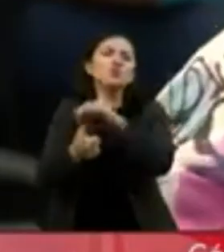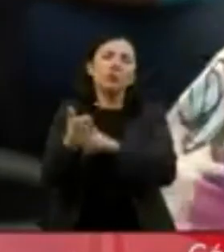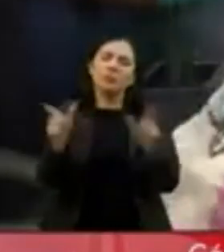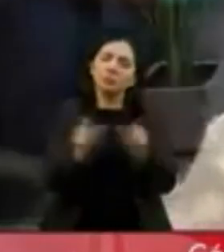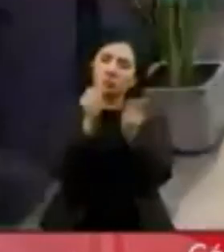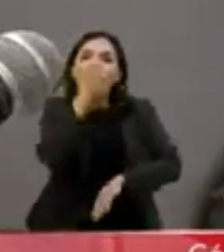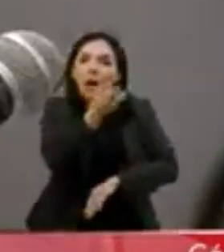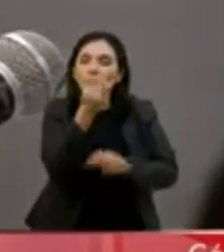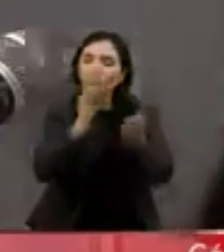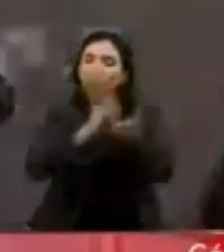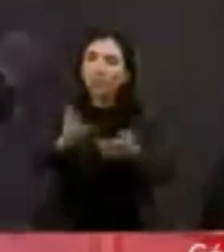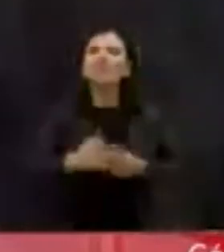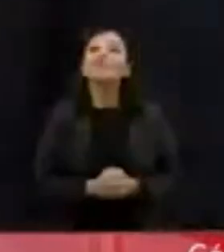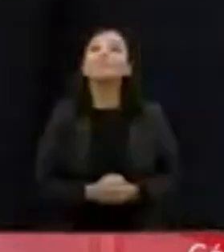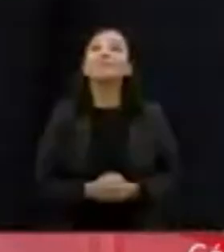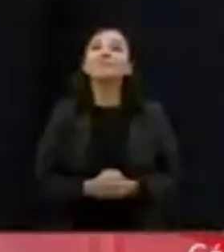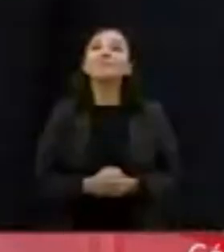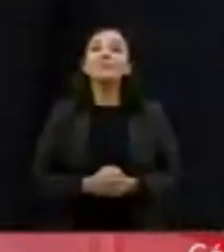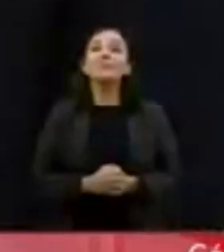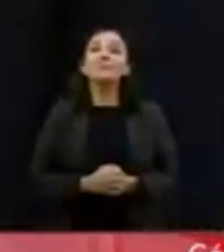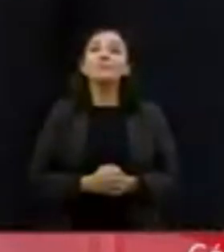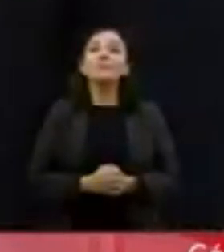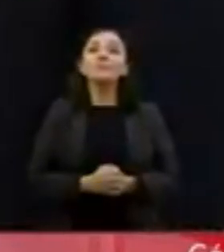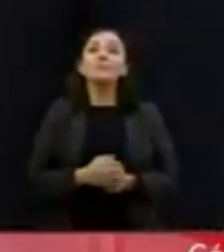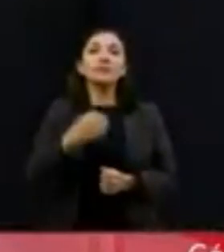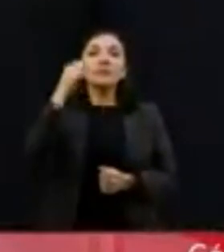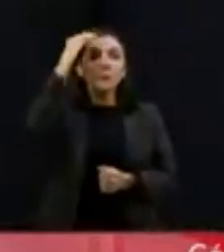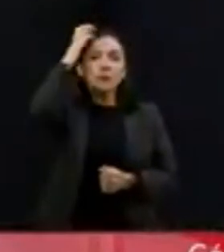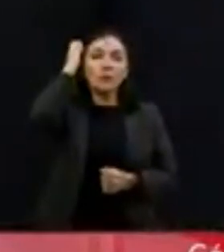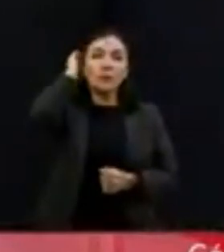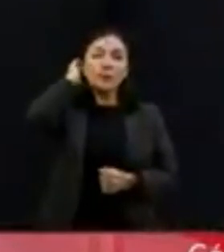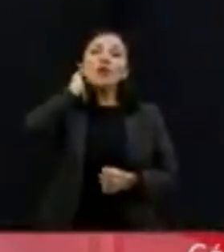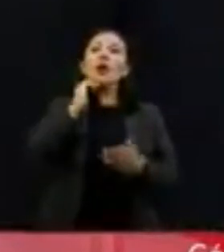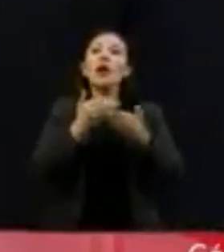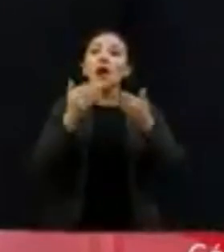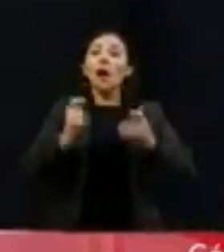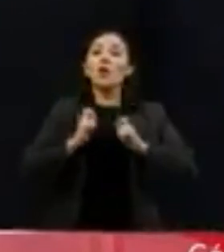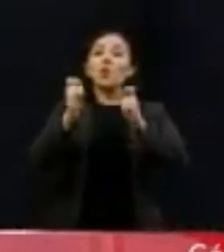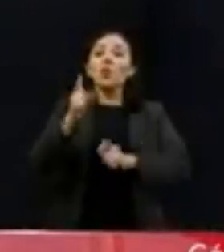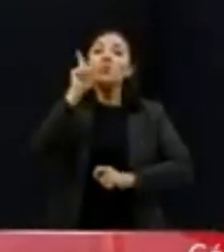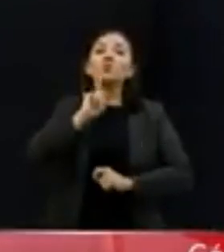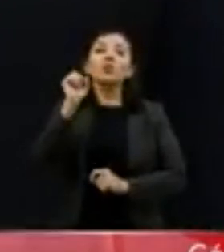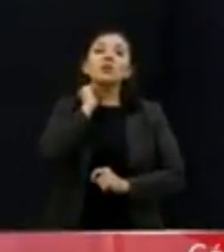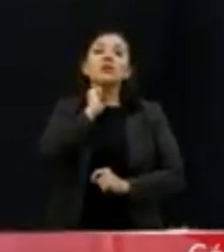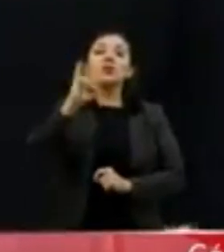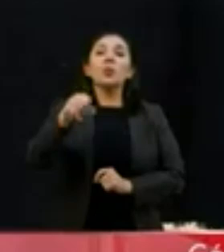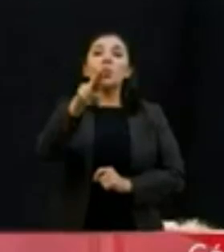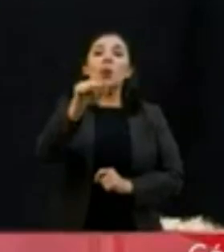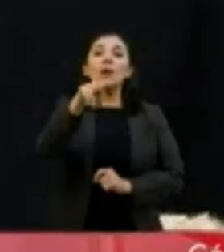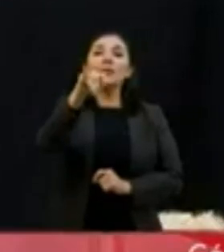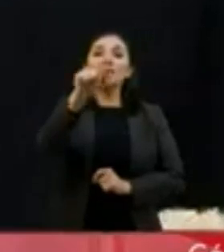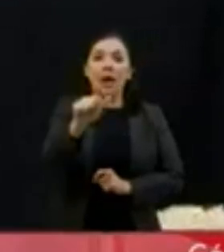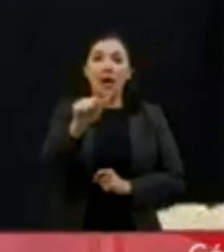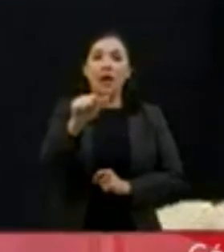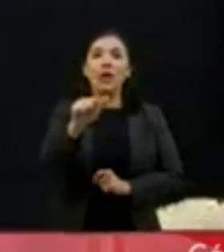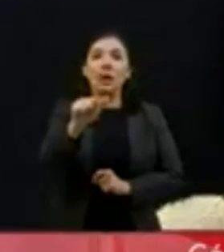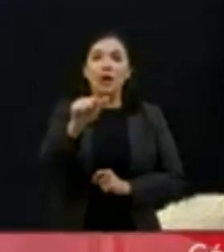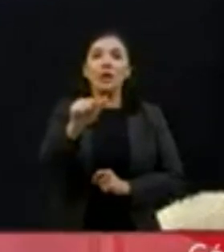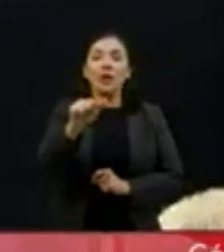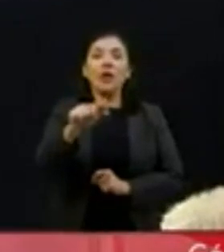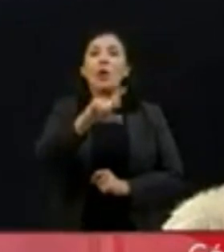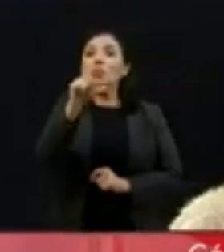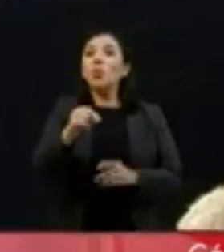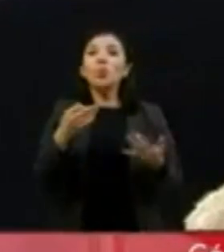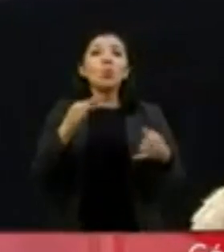gracias muchas gracias muchas gracias tiene el uso de la voz la senadora Juanita Guerra y Sierra El